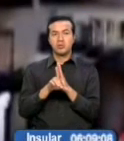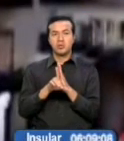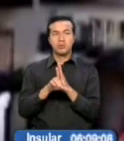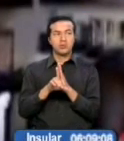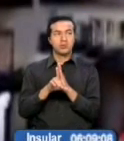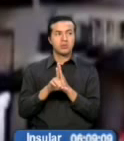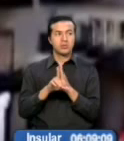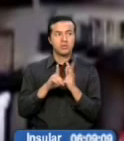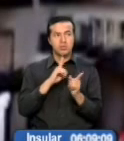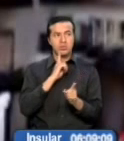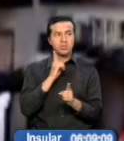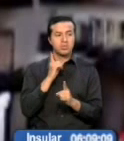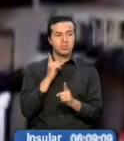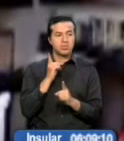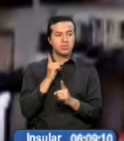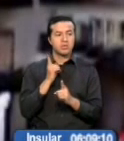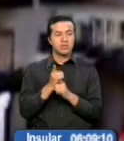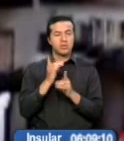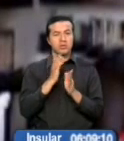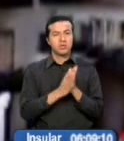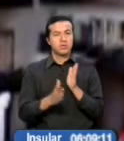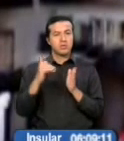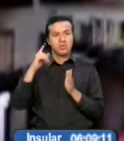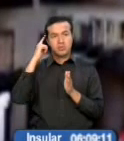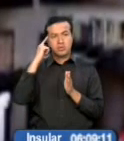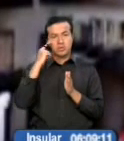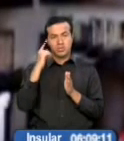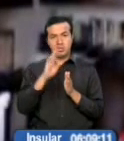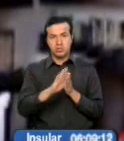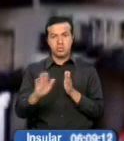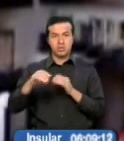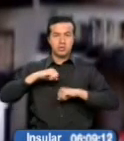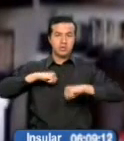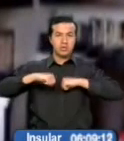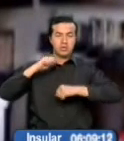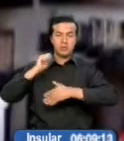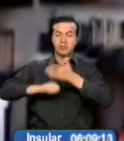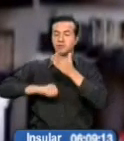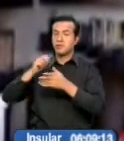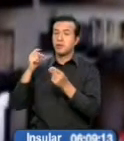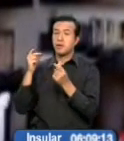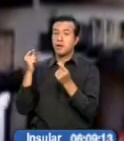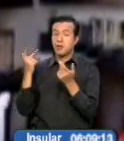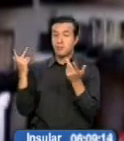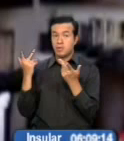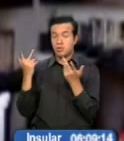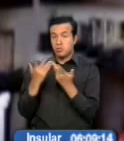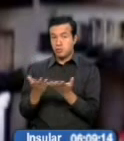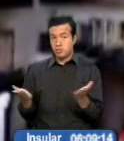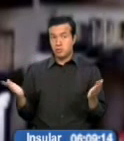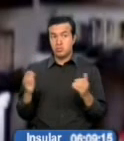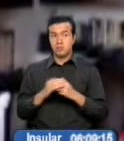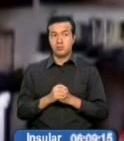legislativos con control del gobierno para facilitar la aprobación rápida de estas iniciativas. No se trata de que